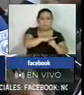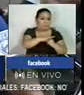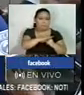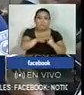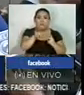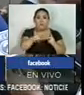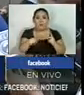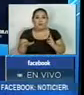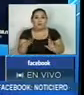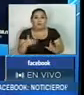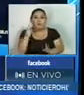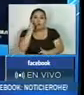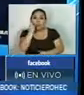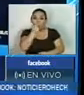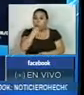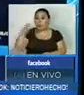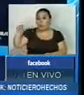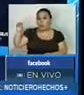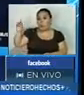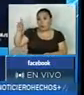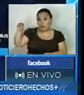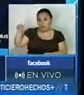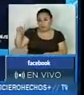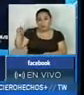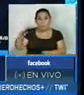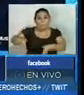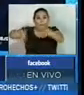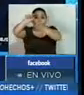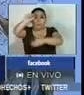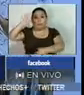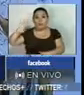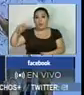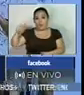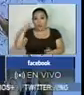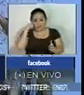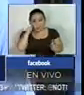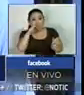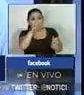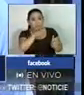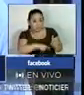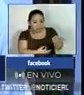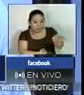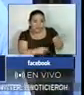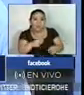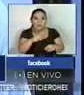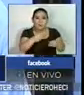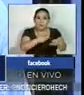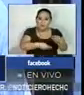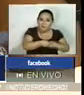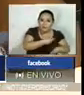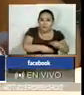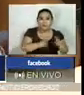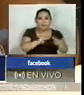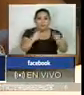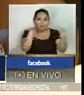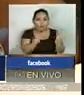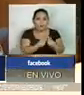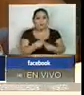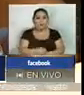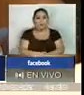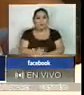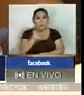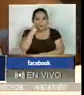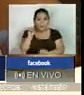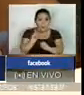Partido Arena, Norman Quijano, acusado por la Fiscalía General de la República de haber negociado con pandillas. Qué